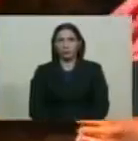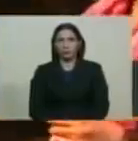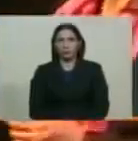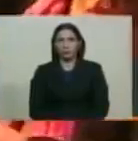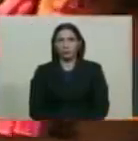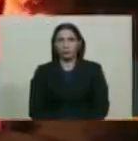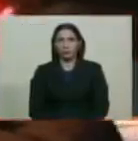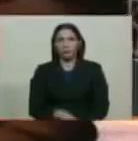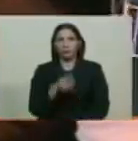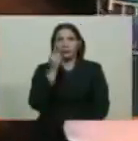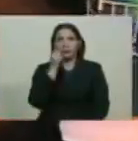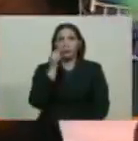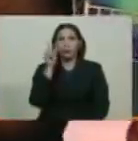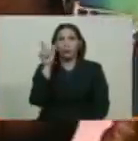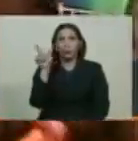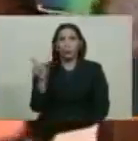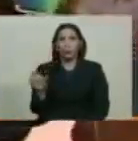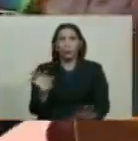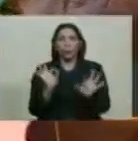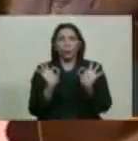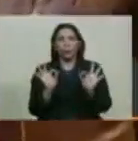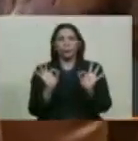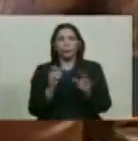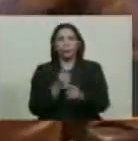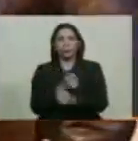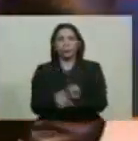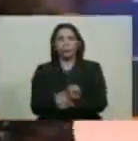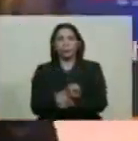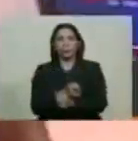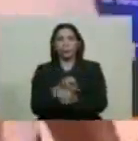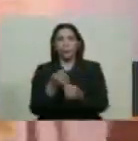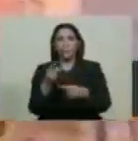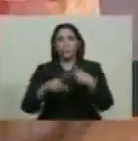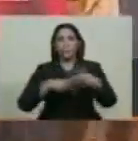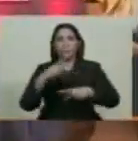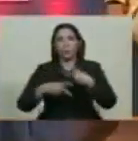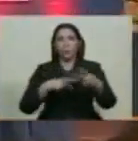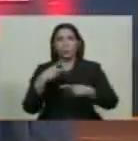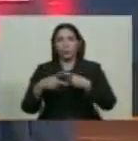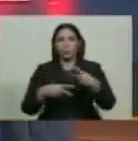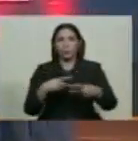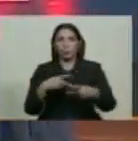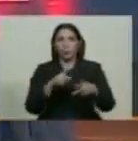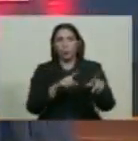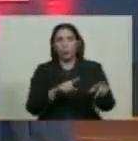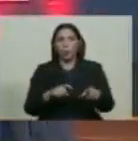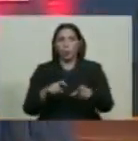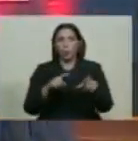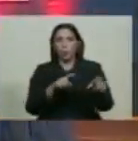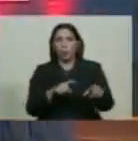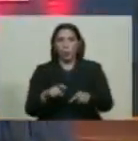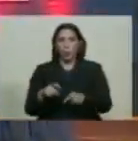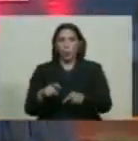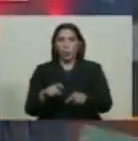Josué Bolívar Betancur, especialidad Producción Agropecuaria del Estado Guárico.